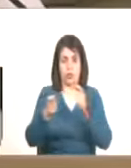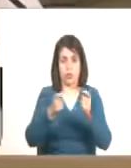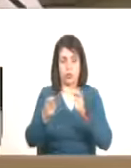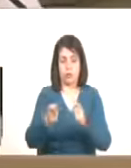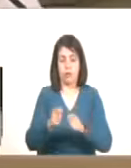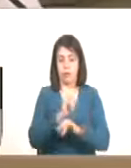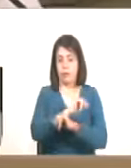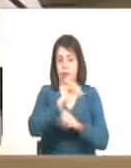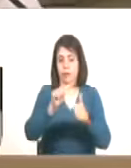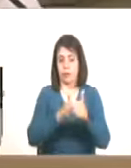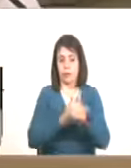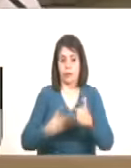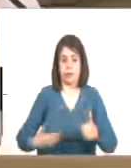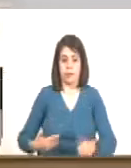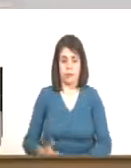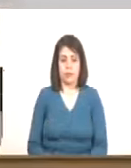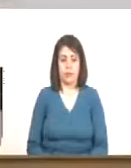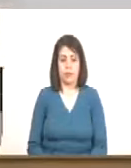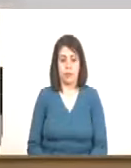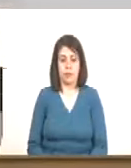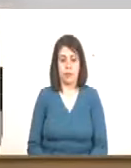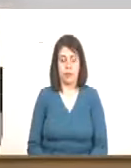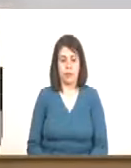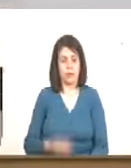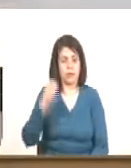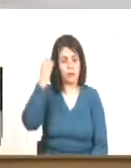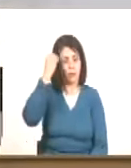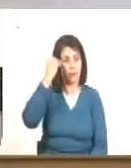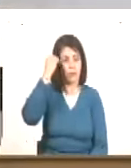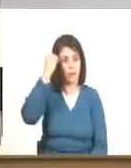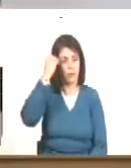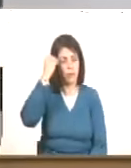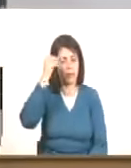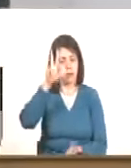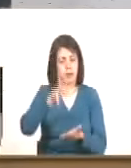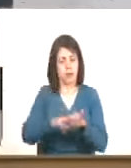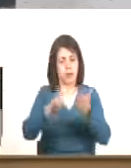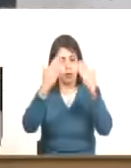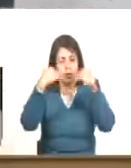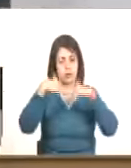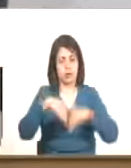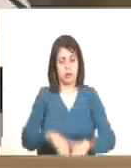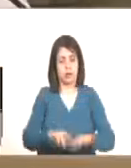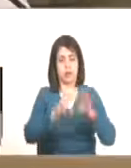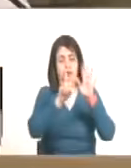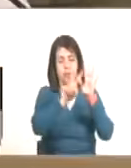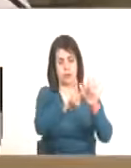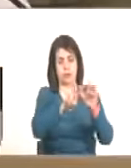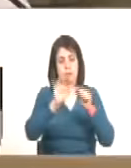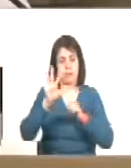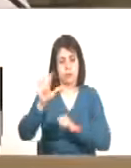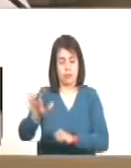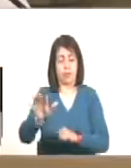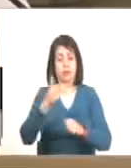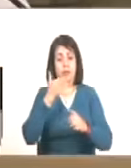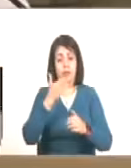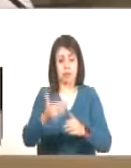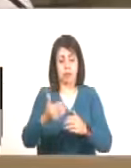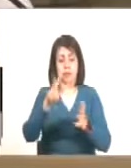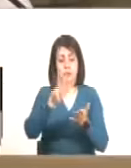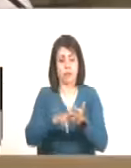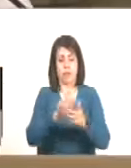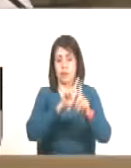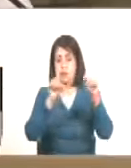regulatoria. Es todo, vicepresidente. Consideración, aprobado. Siguiente. 75. Se propone aprobar